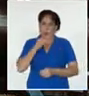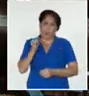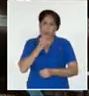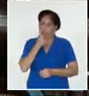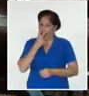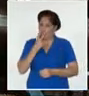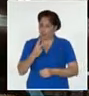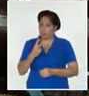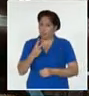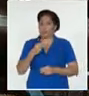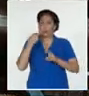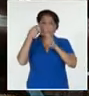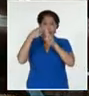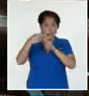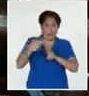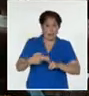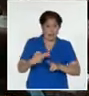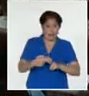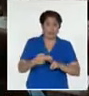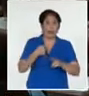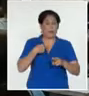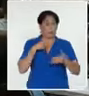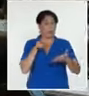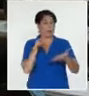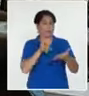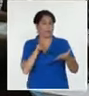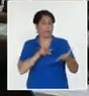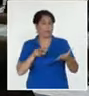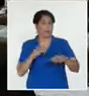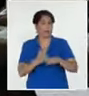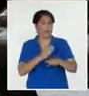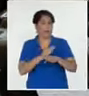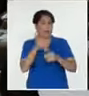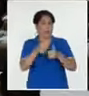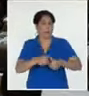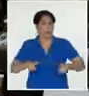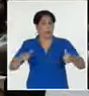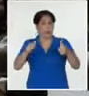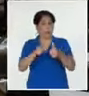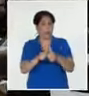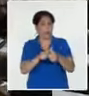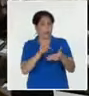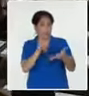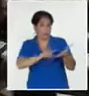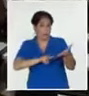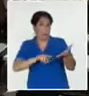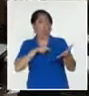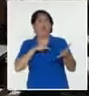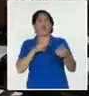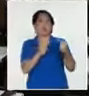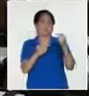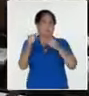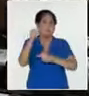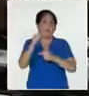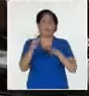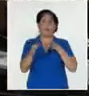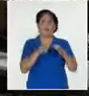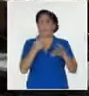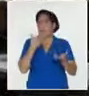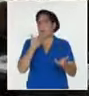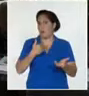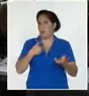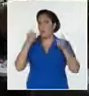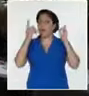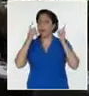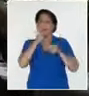Revisando la lista de temas más debatidos durante el proceso previo a este Congreso, resaltan el funcionamiento orgánico, la política